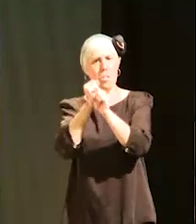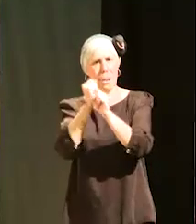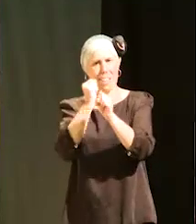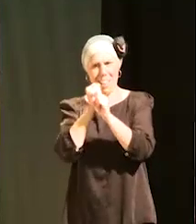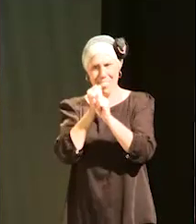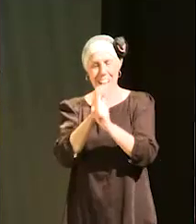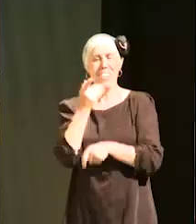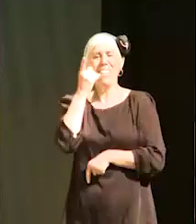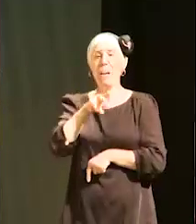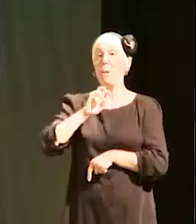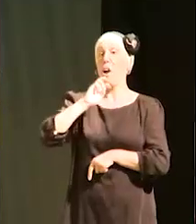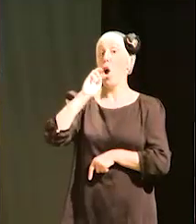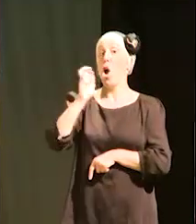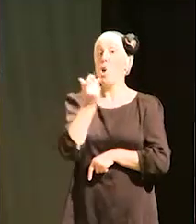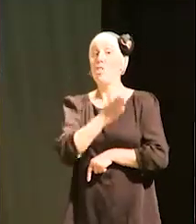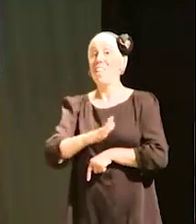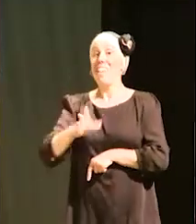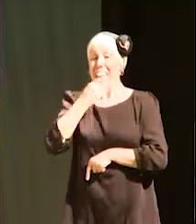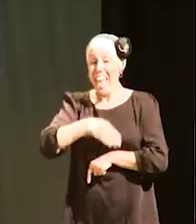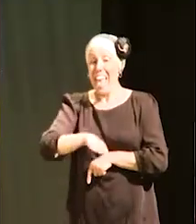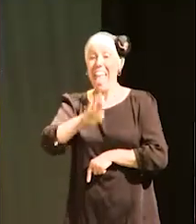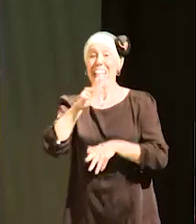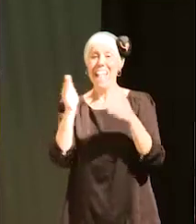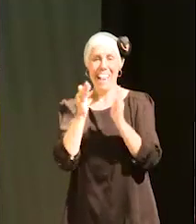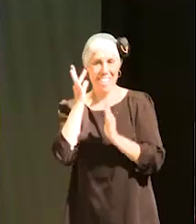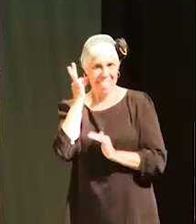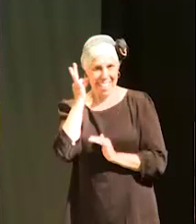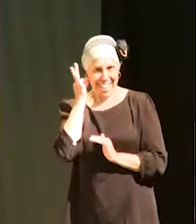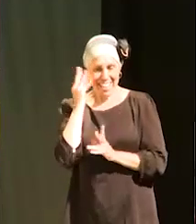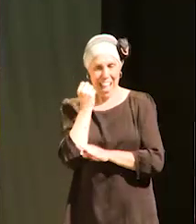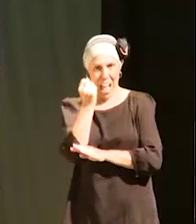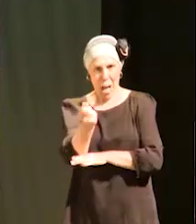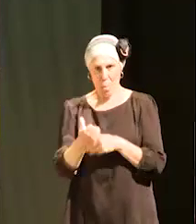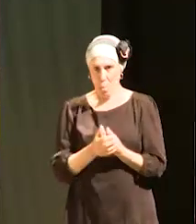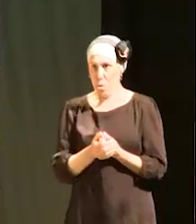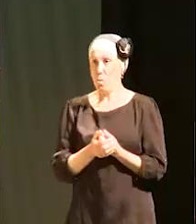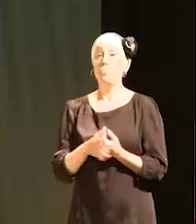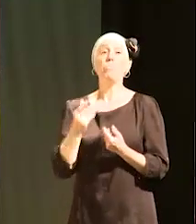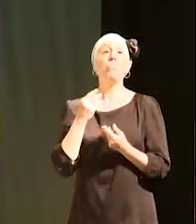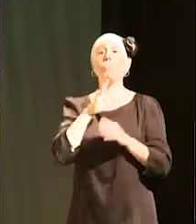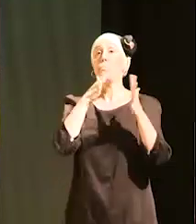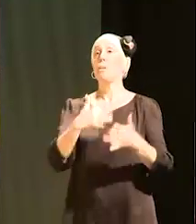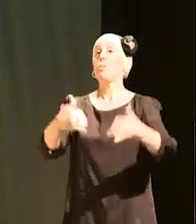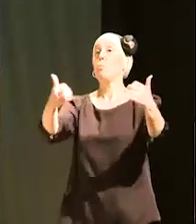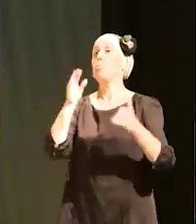elefantita que va y la apoya muy bien tenéis preguntas